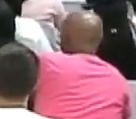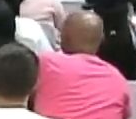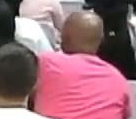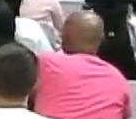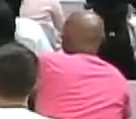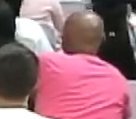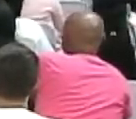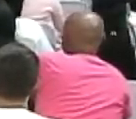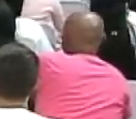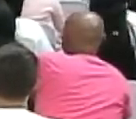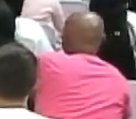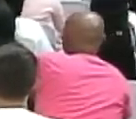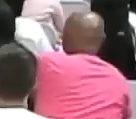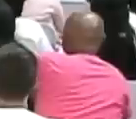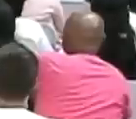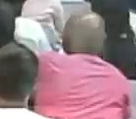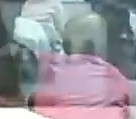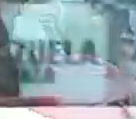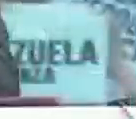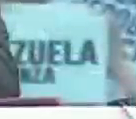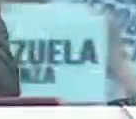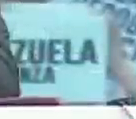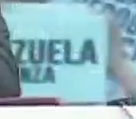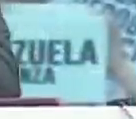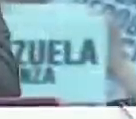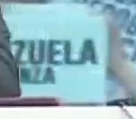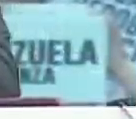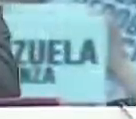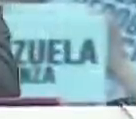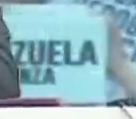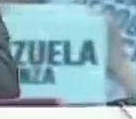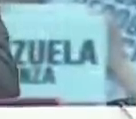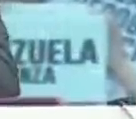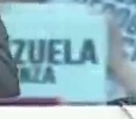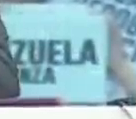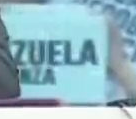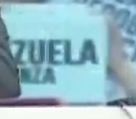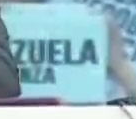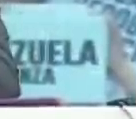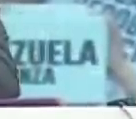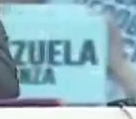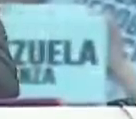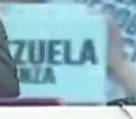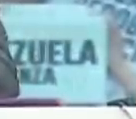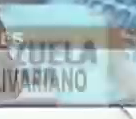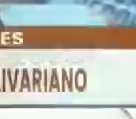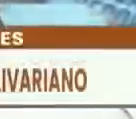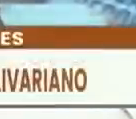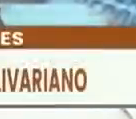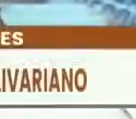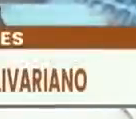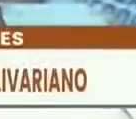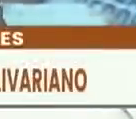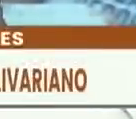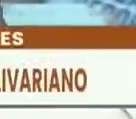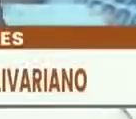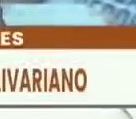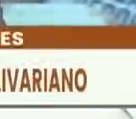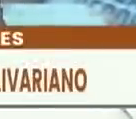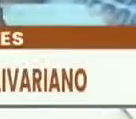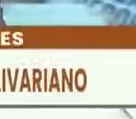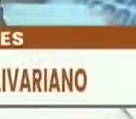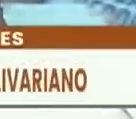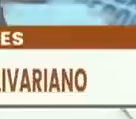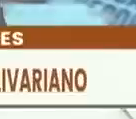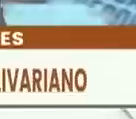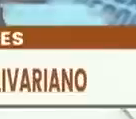uno es precedido por exposiciones como la que presentó el presidente de Rafael Correa y mi hermano diosdado